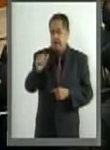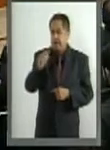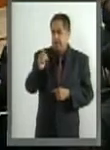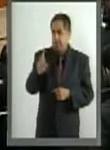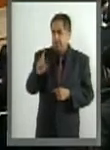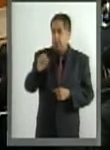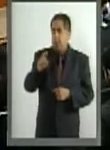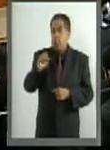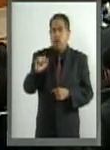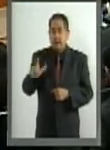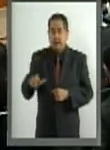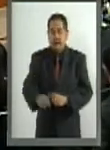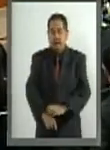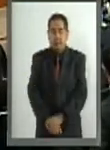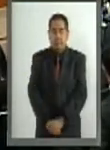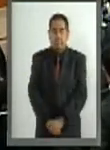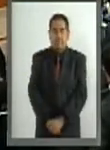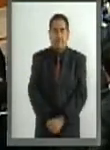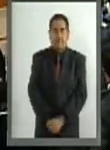Monreal Ávila.